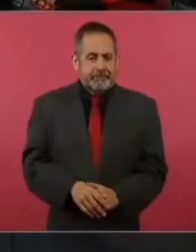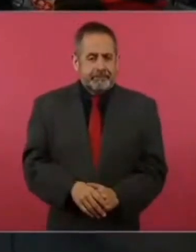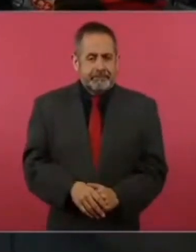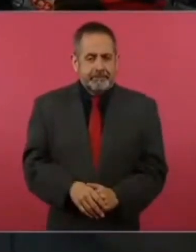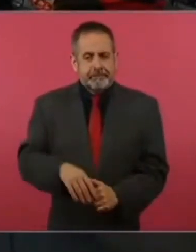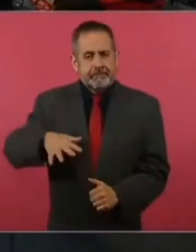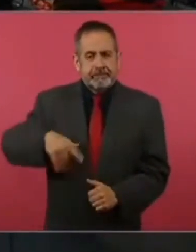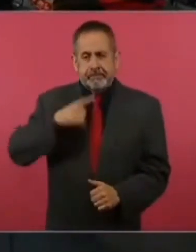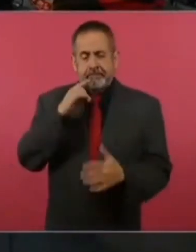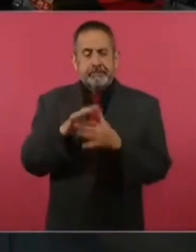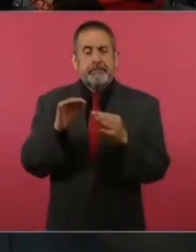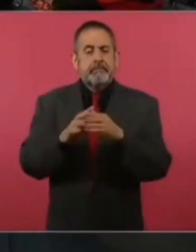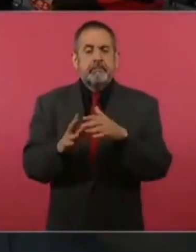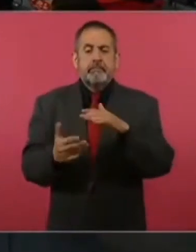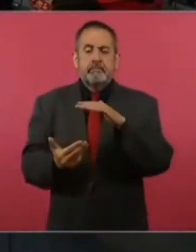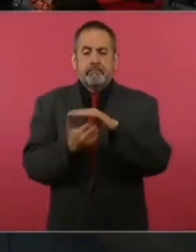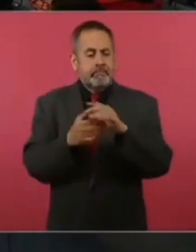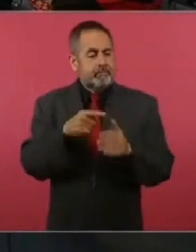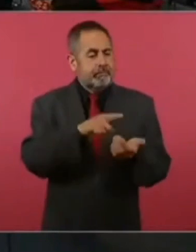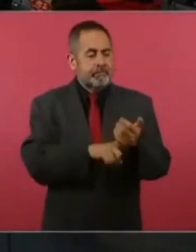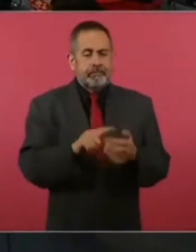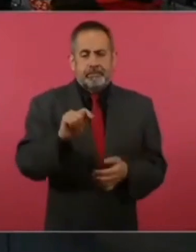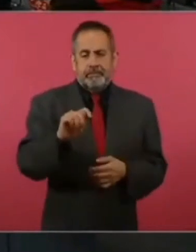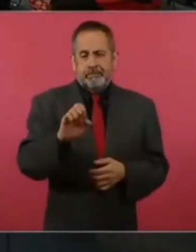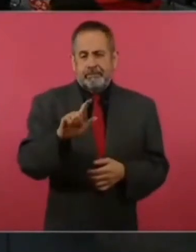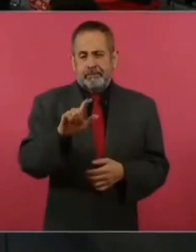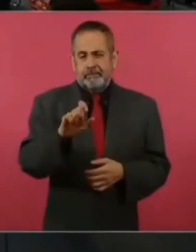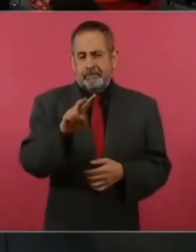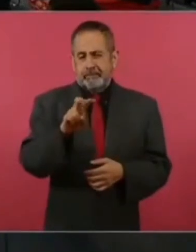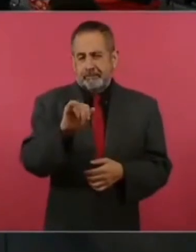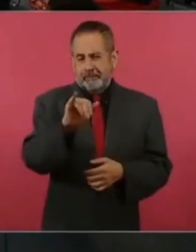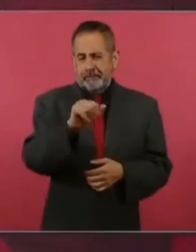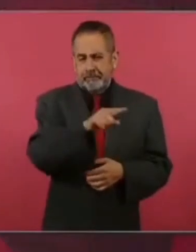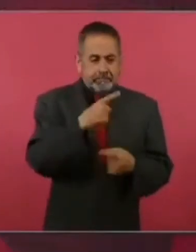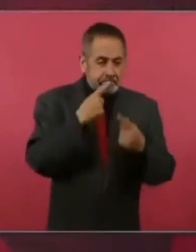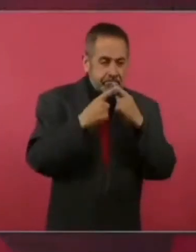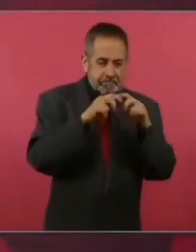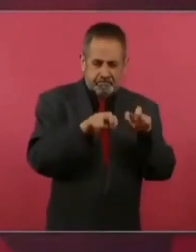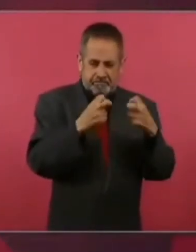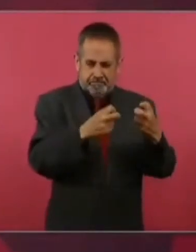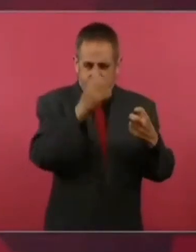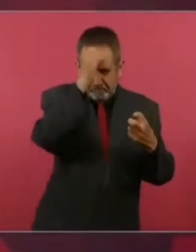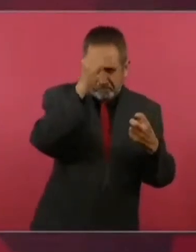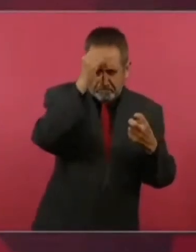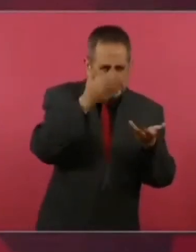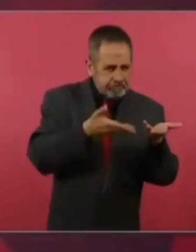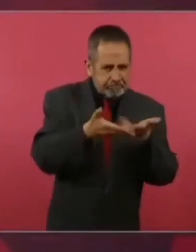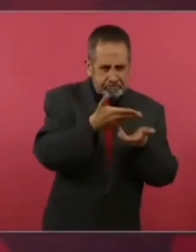Hablábamos de una mesa de Televisa, de estas de análisis.